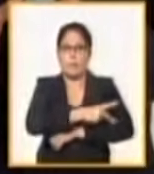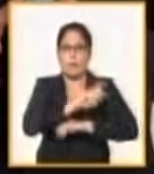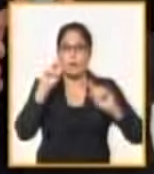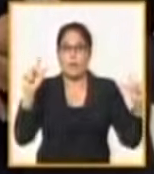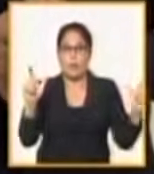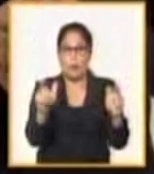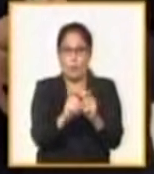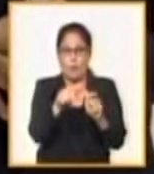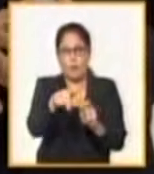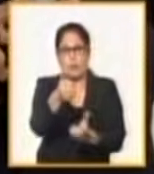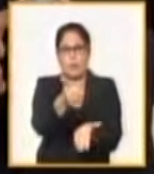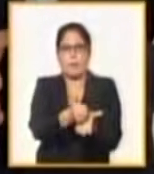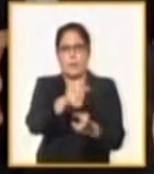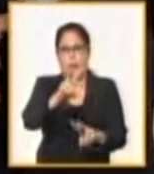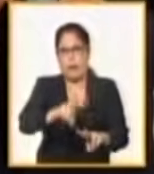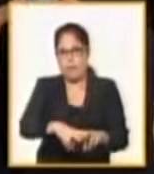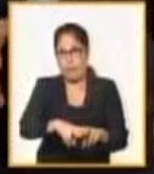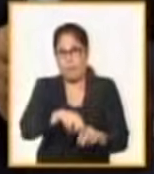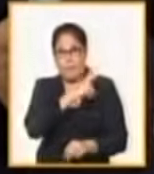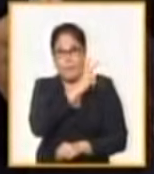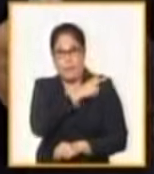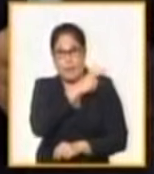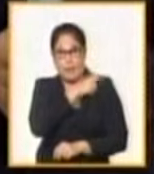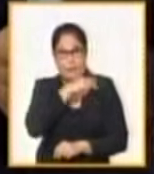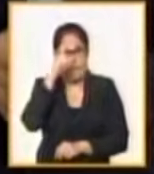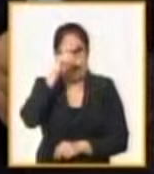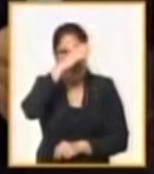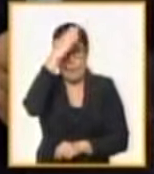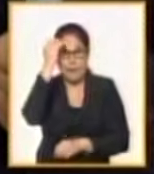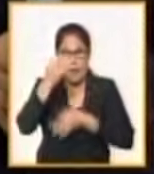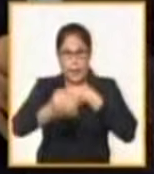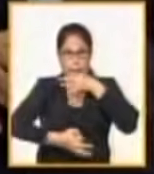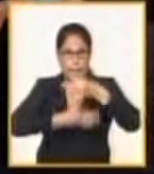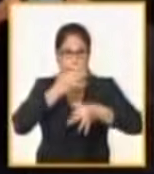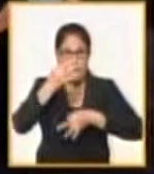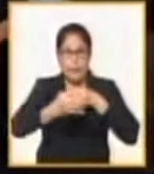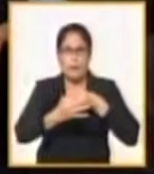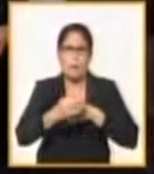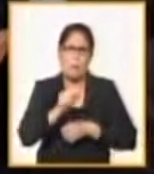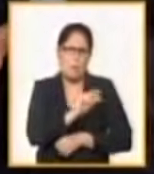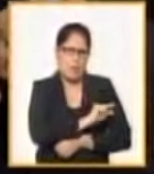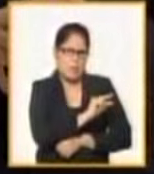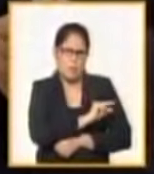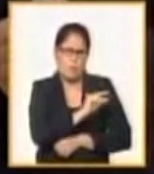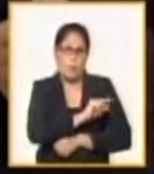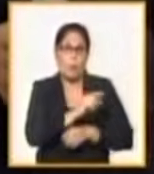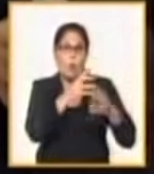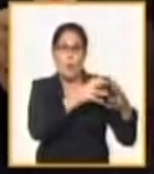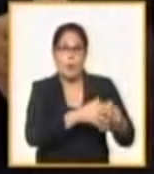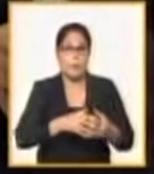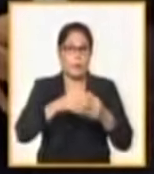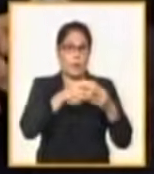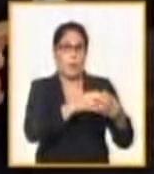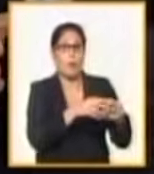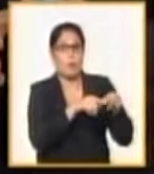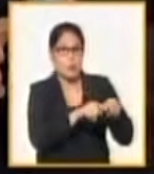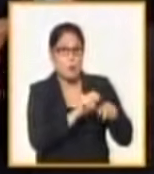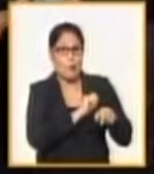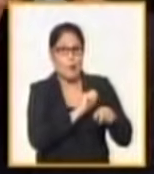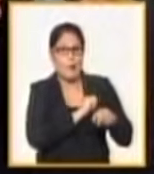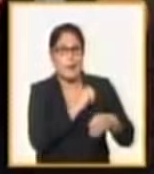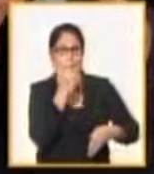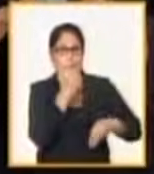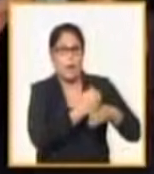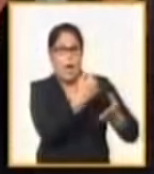capital cubana. El jefe de la diplomacia también hizo referencia a que hace solo unos días el gobierno norteamericano trató de impedir la